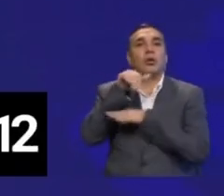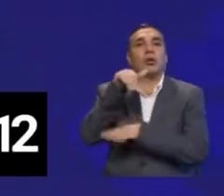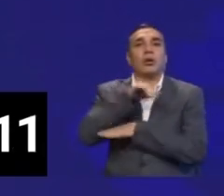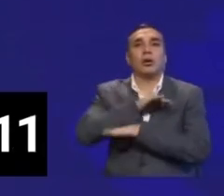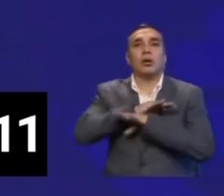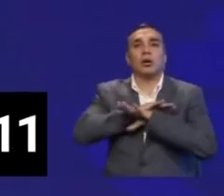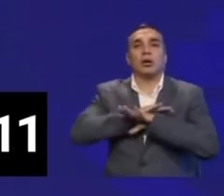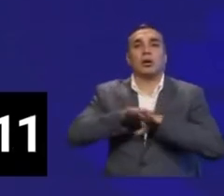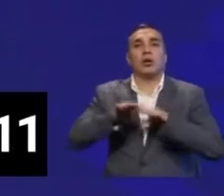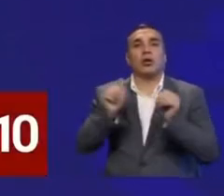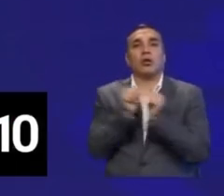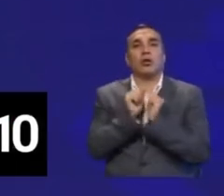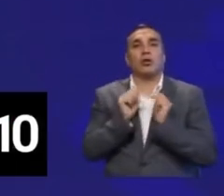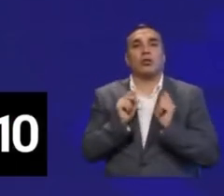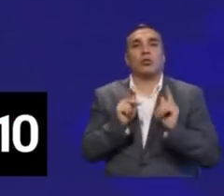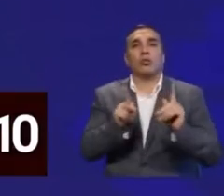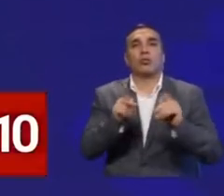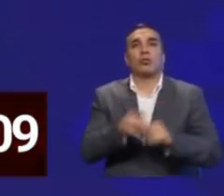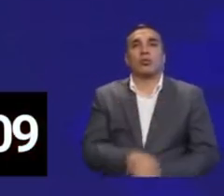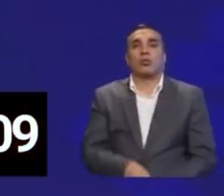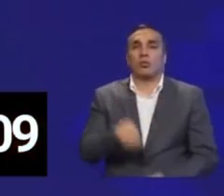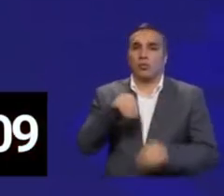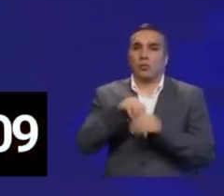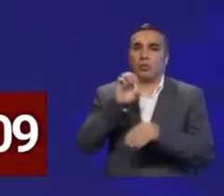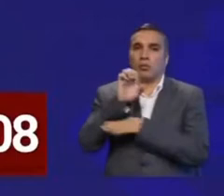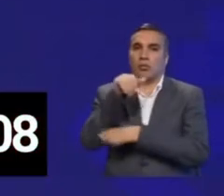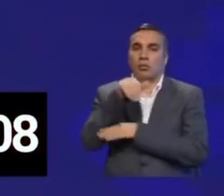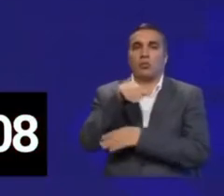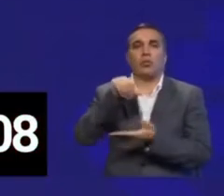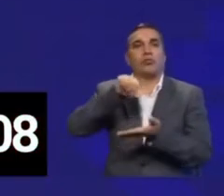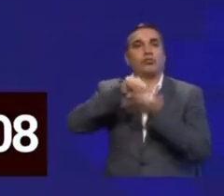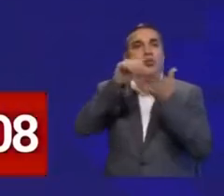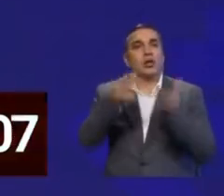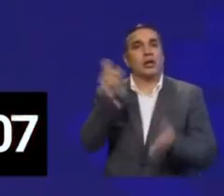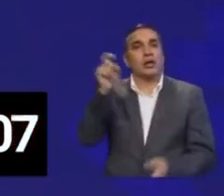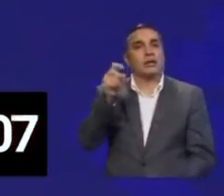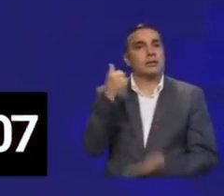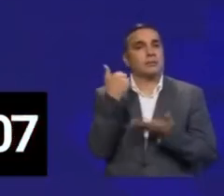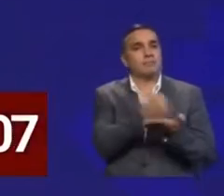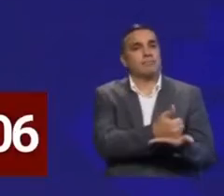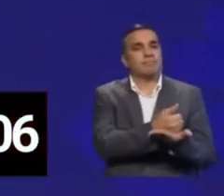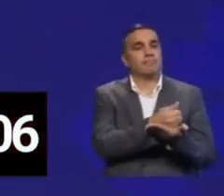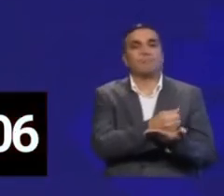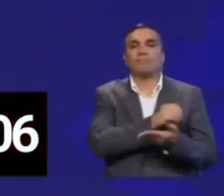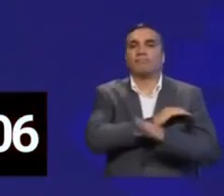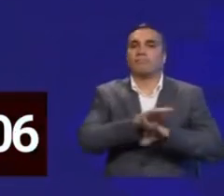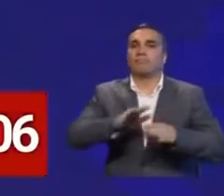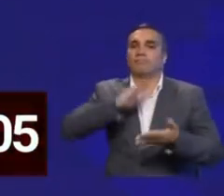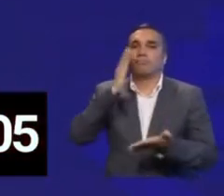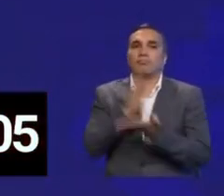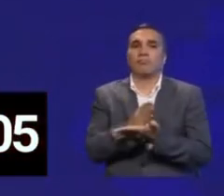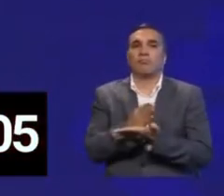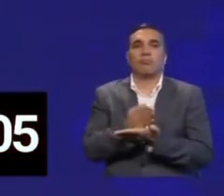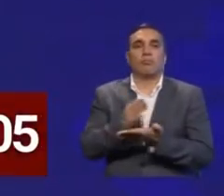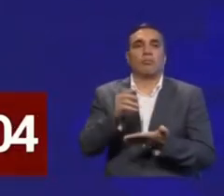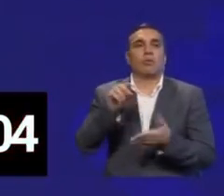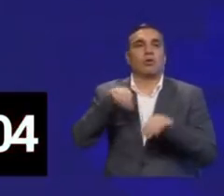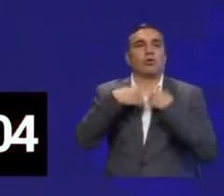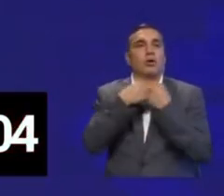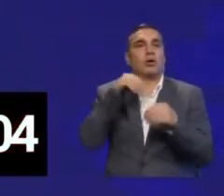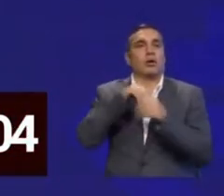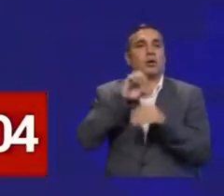de las oportunidades a nuestro país, a los ciudadanos que lo necesitan. Evitemos un incendio social en nuestro